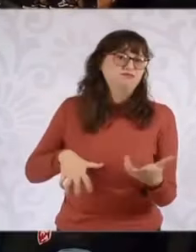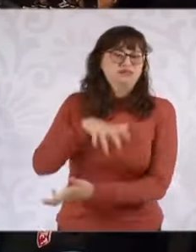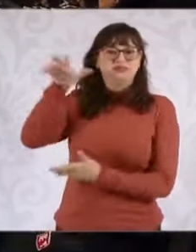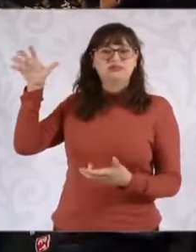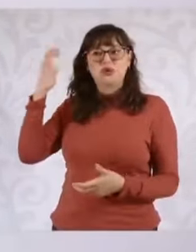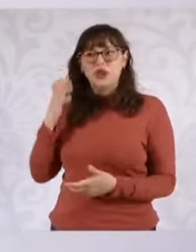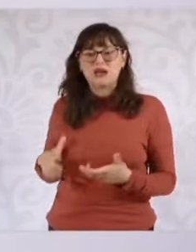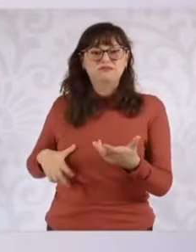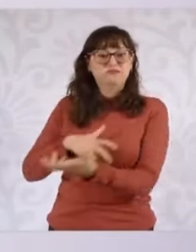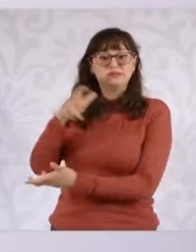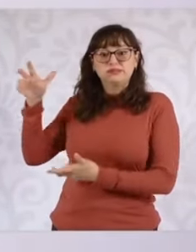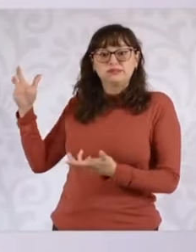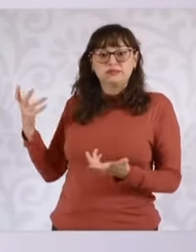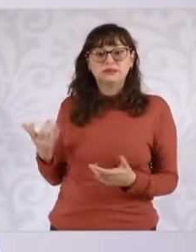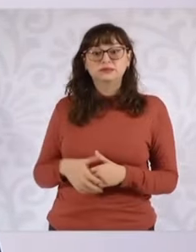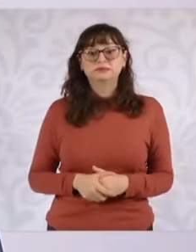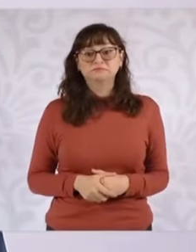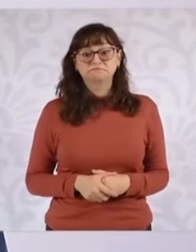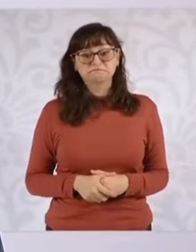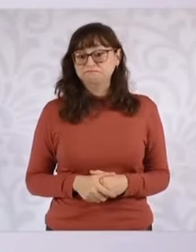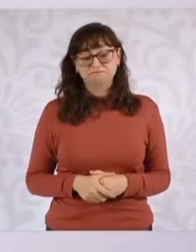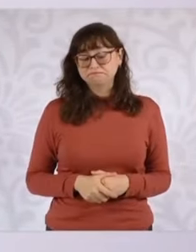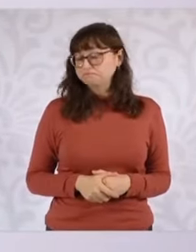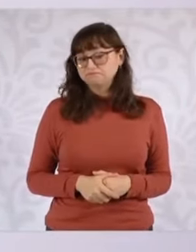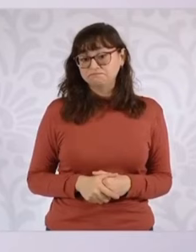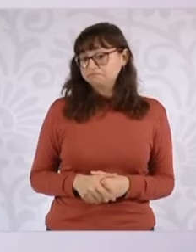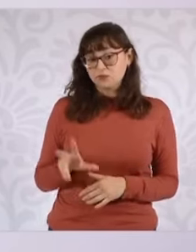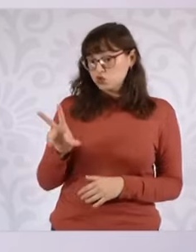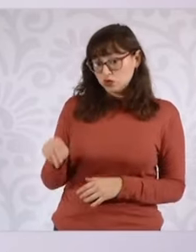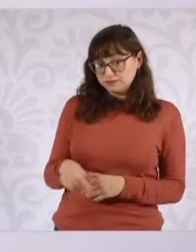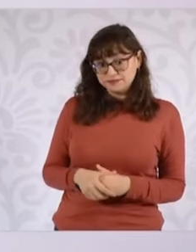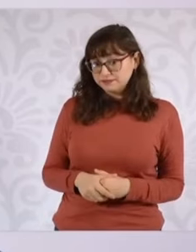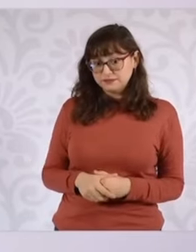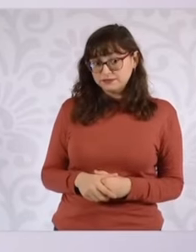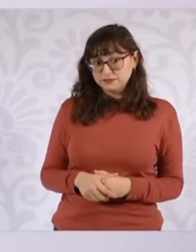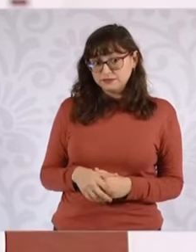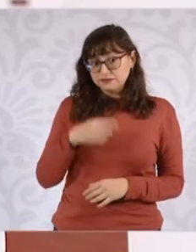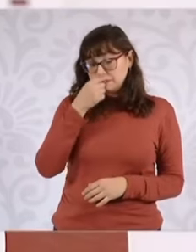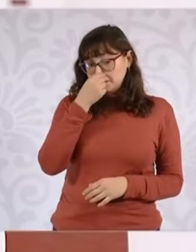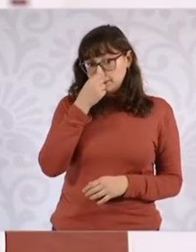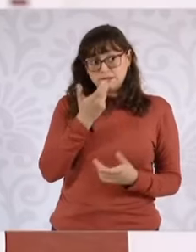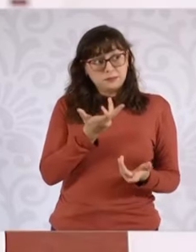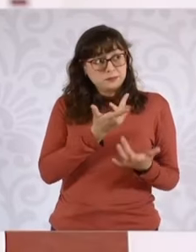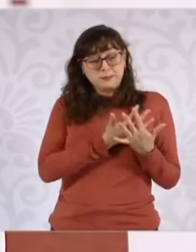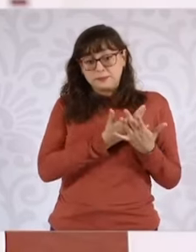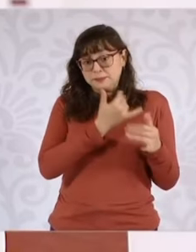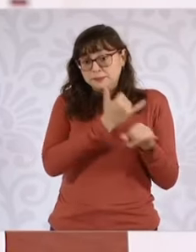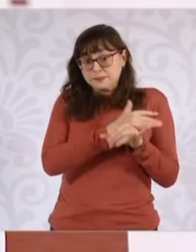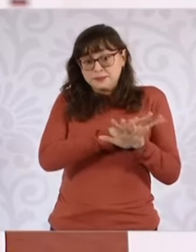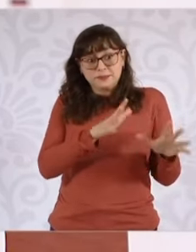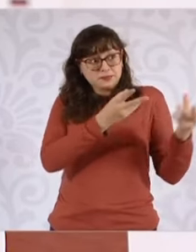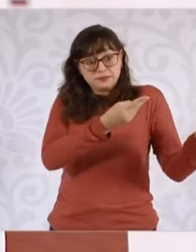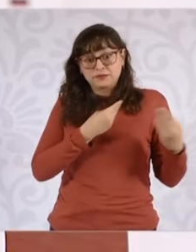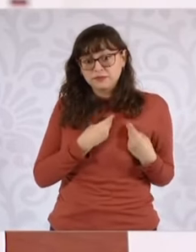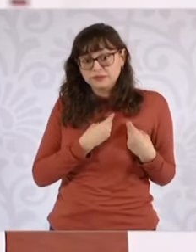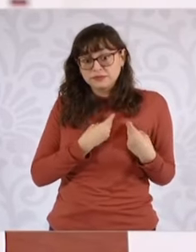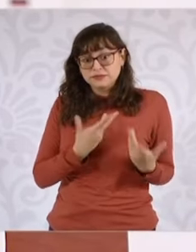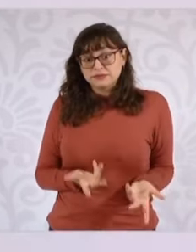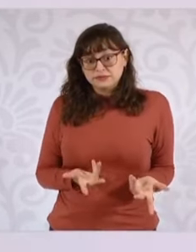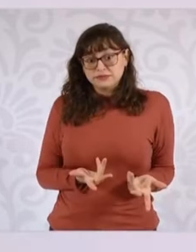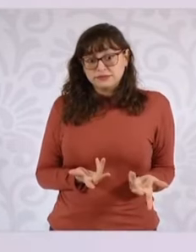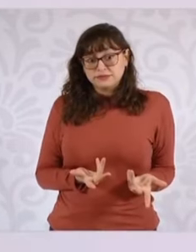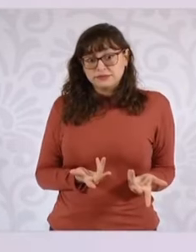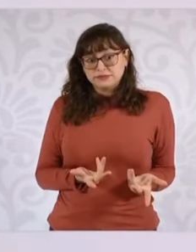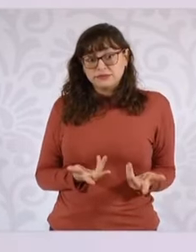Culiacán? No hay una nueva notificación. Nosotros estamos esperando, es decir, asumimos que la carta que envió